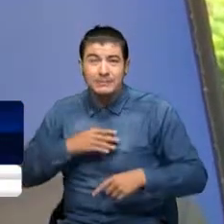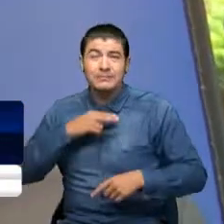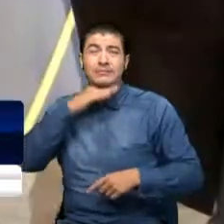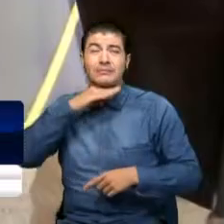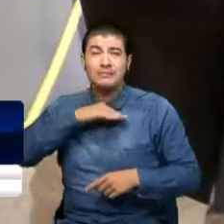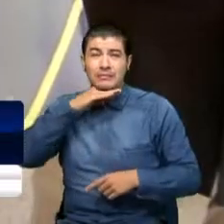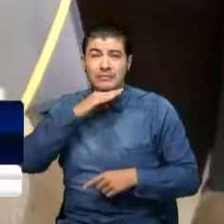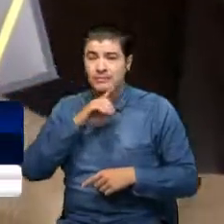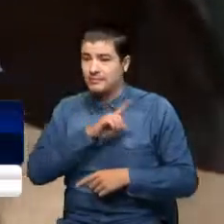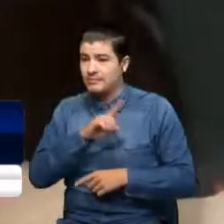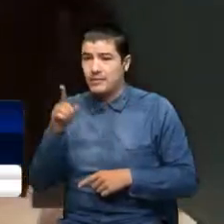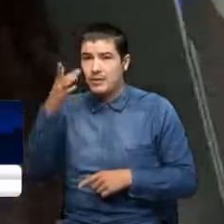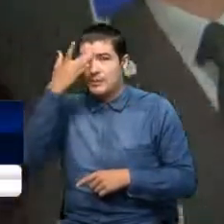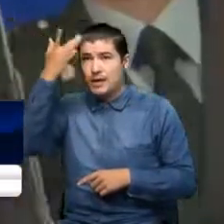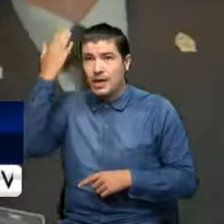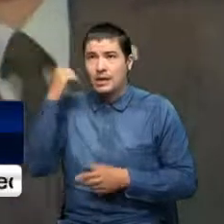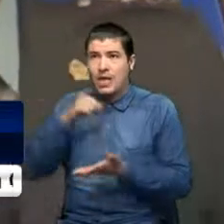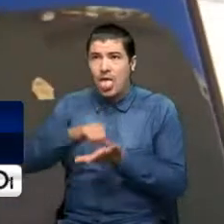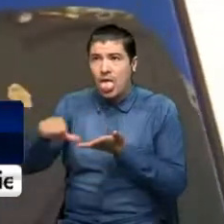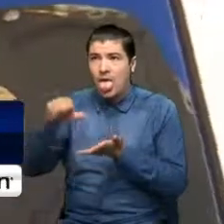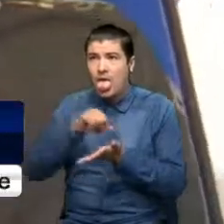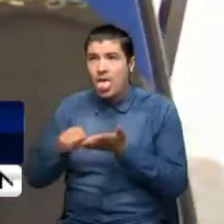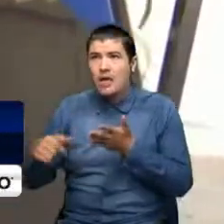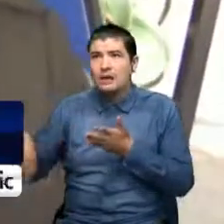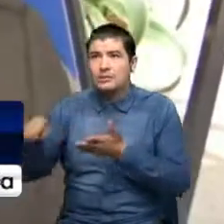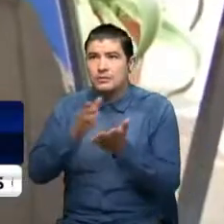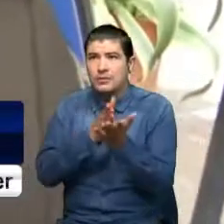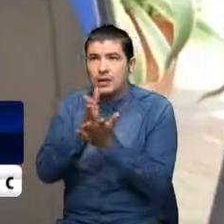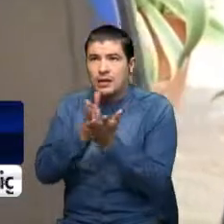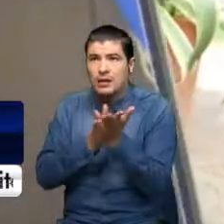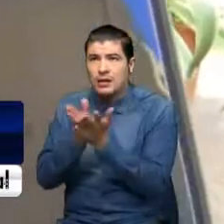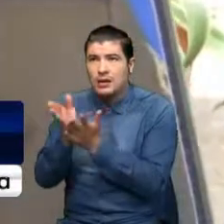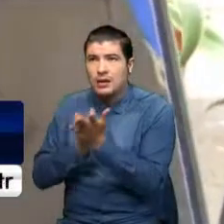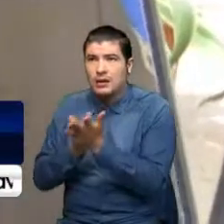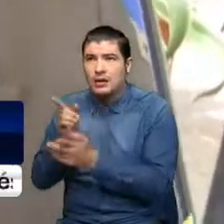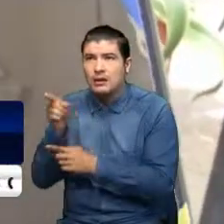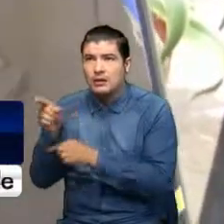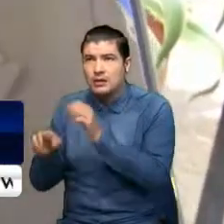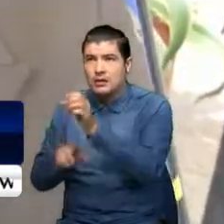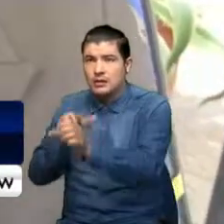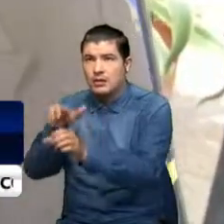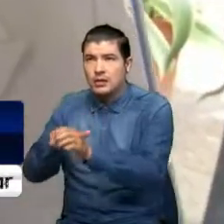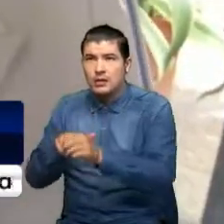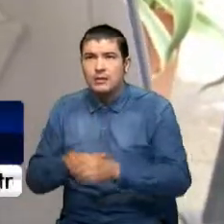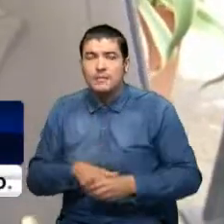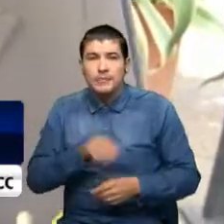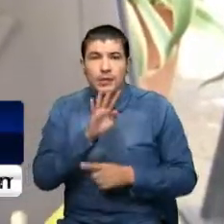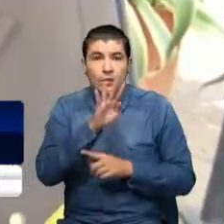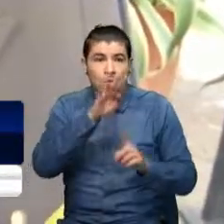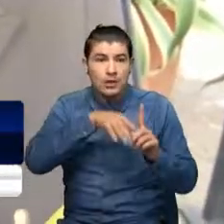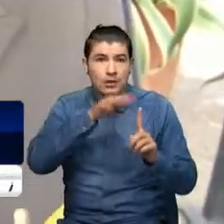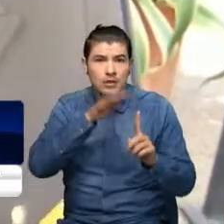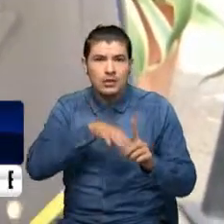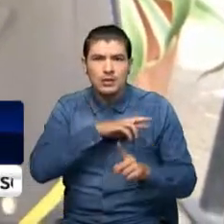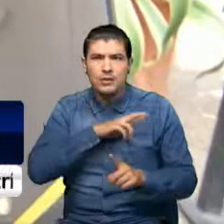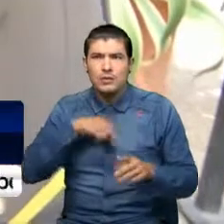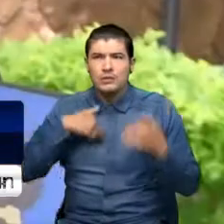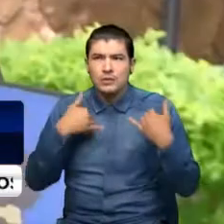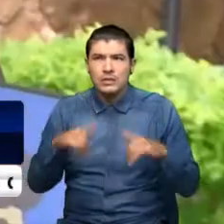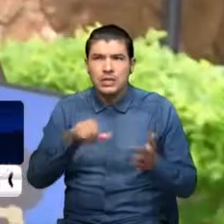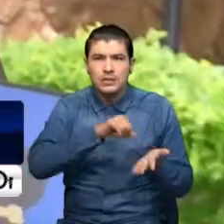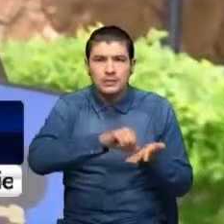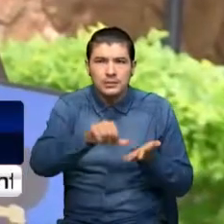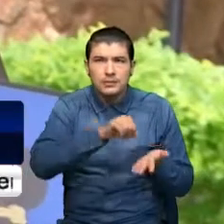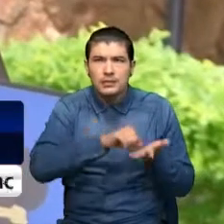esfuerzos y gastos que ya habían causado sus carreras de oficiales de la policía cuatro semestres que llevamos llegamos gastado más de